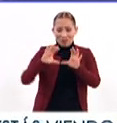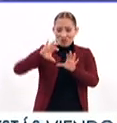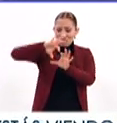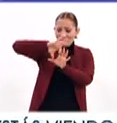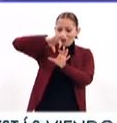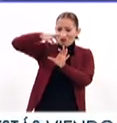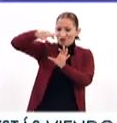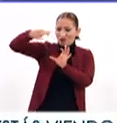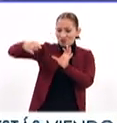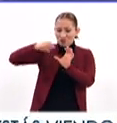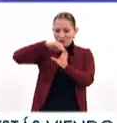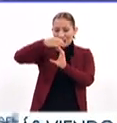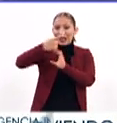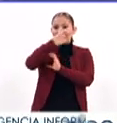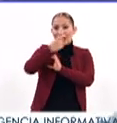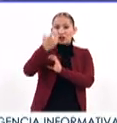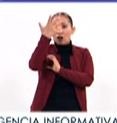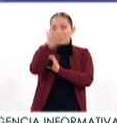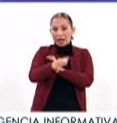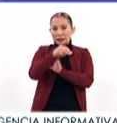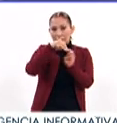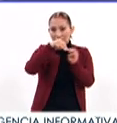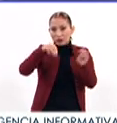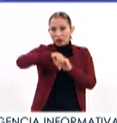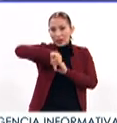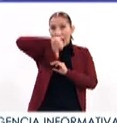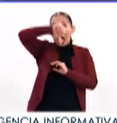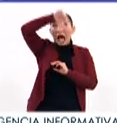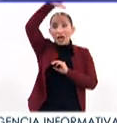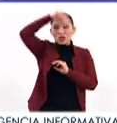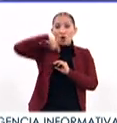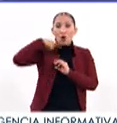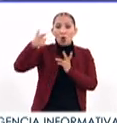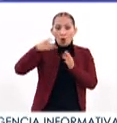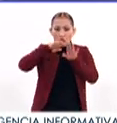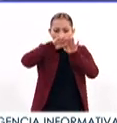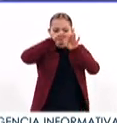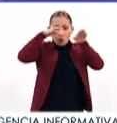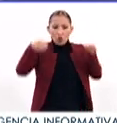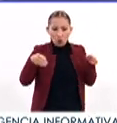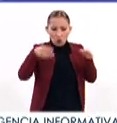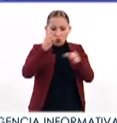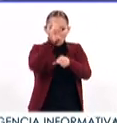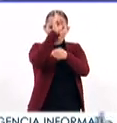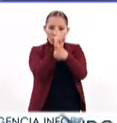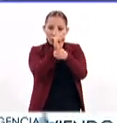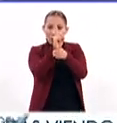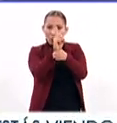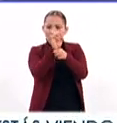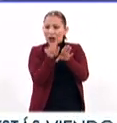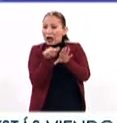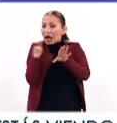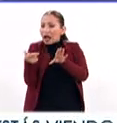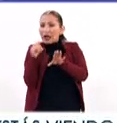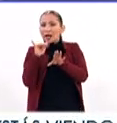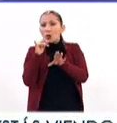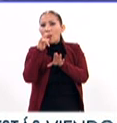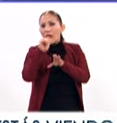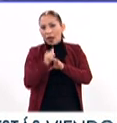de anclaje. Es la que mide 110 metros. 110 metros de altura, y está en una lomita ahí encima a un ladito de